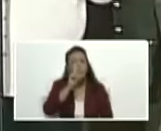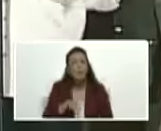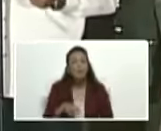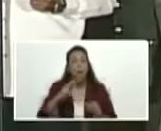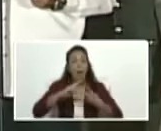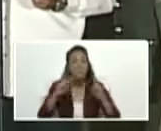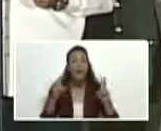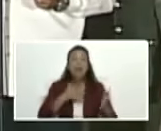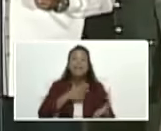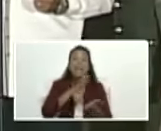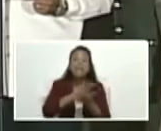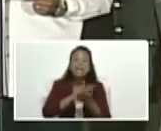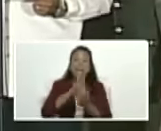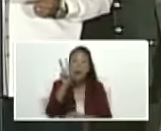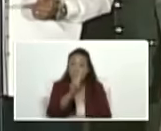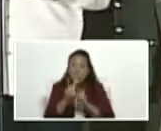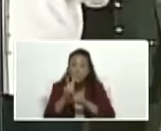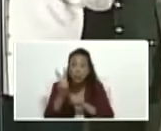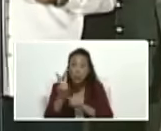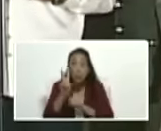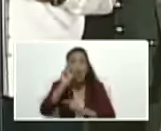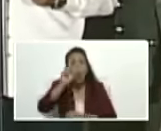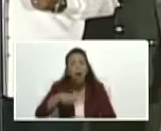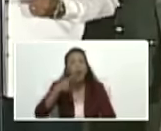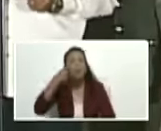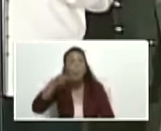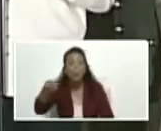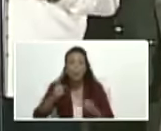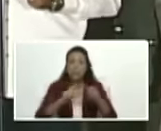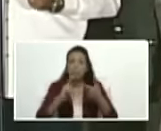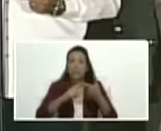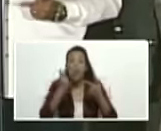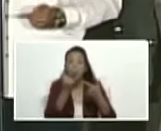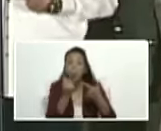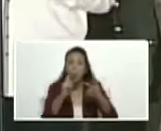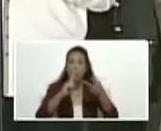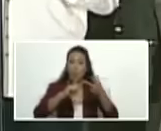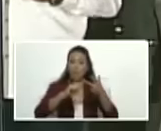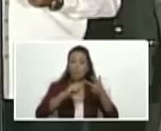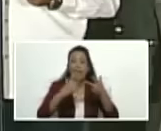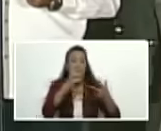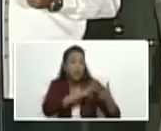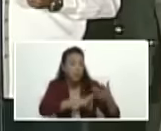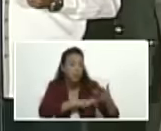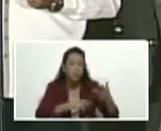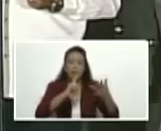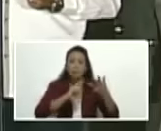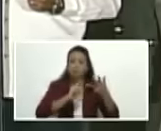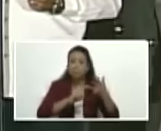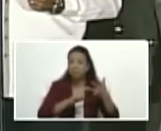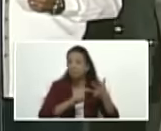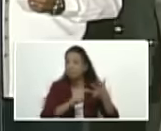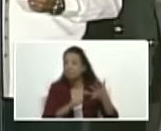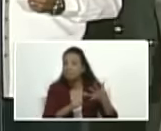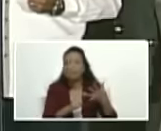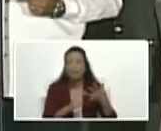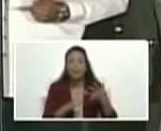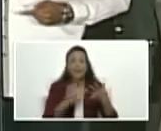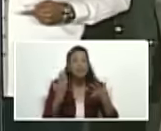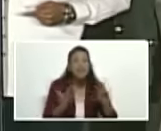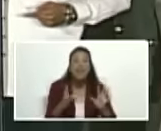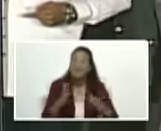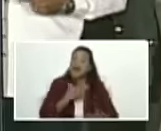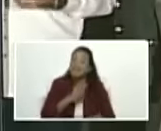paz y la estabilidad de Venezuela en lo político, en lo económico, en lo social, es